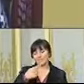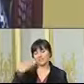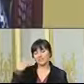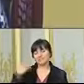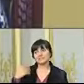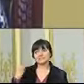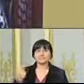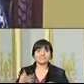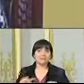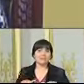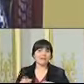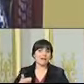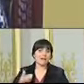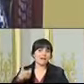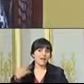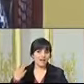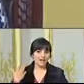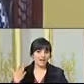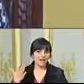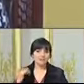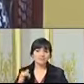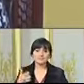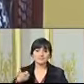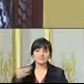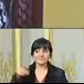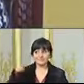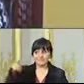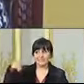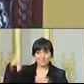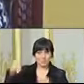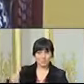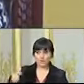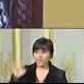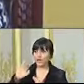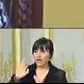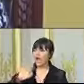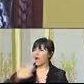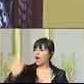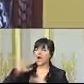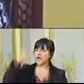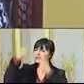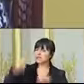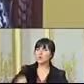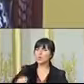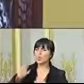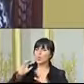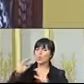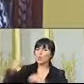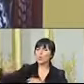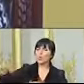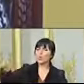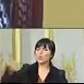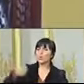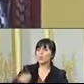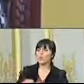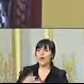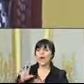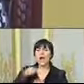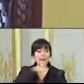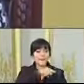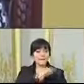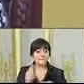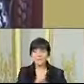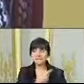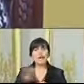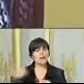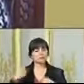saben, las aseguradoras no siempre nos garantizan poder hacer una indemnización y tampoco llegar en el momento correcto. Las